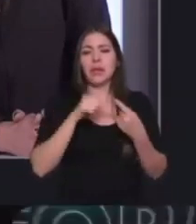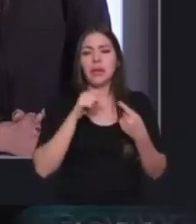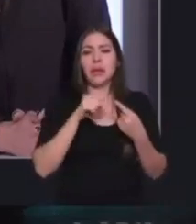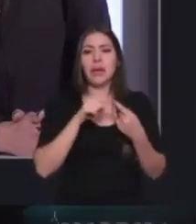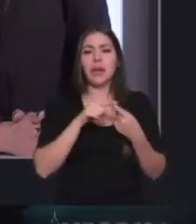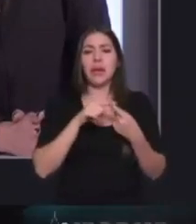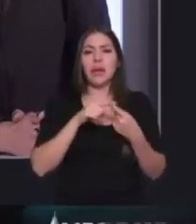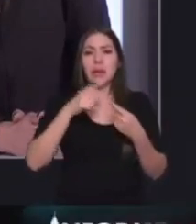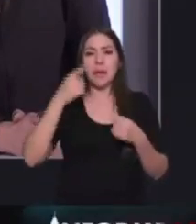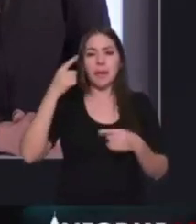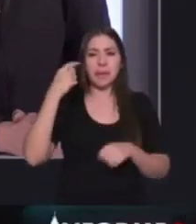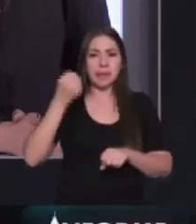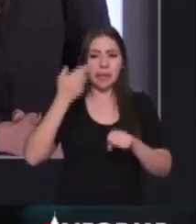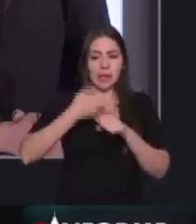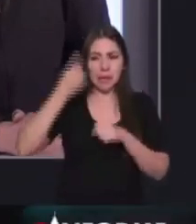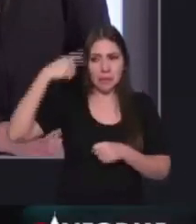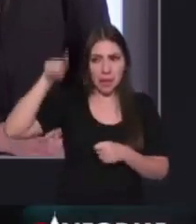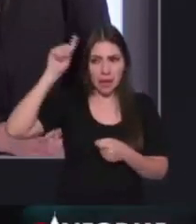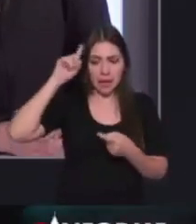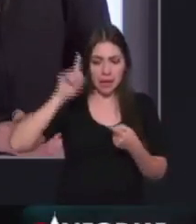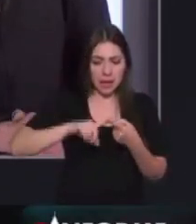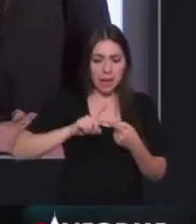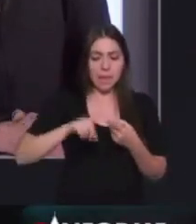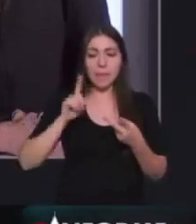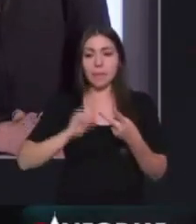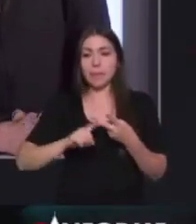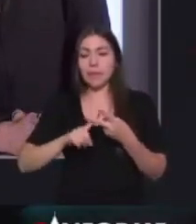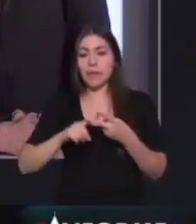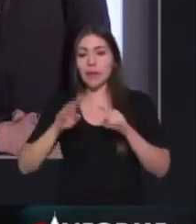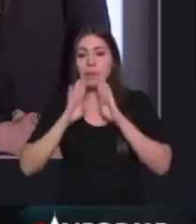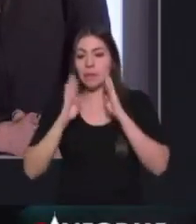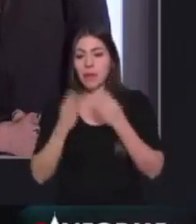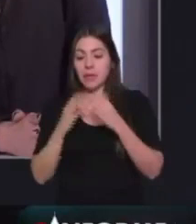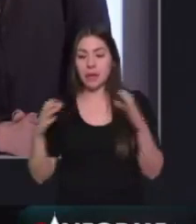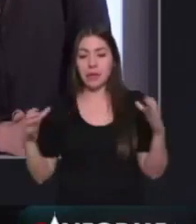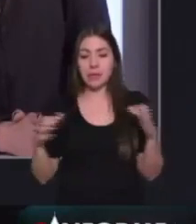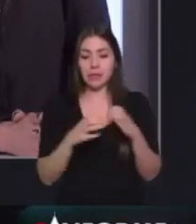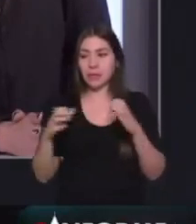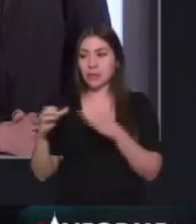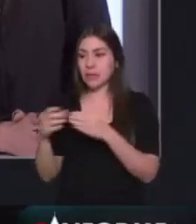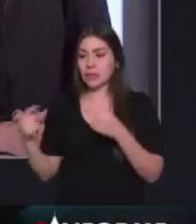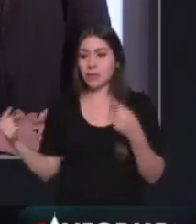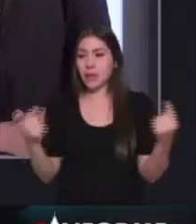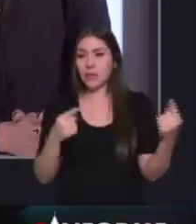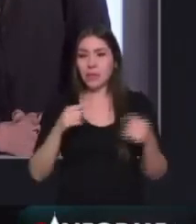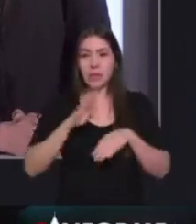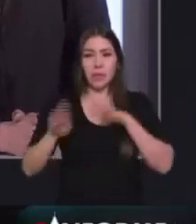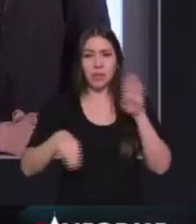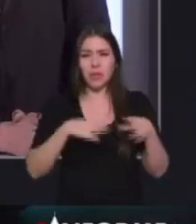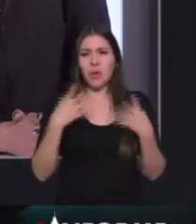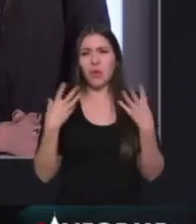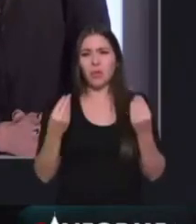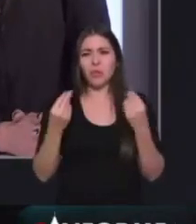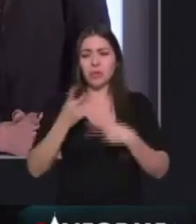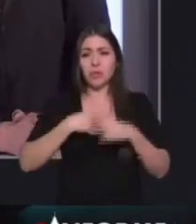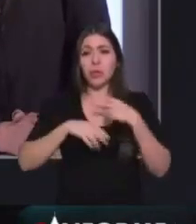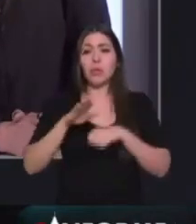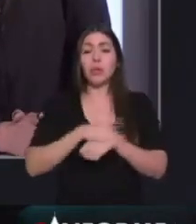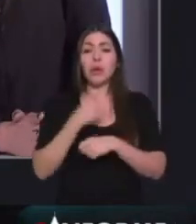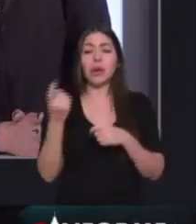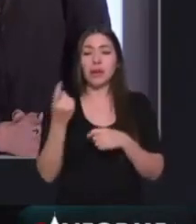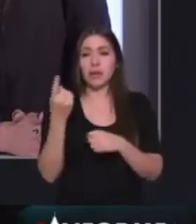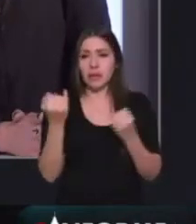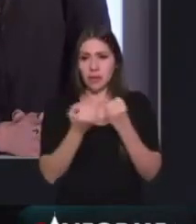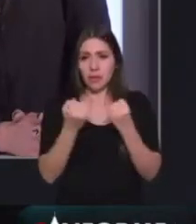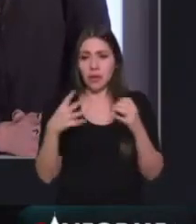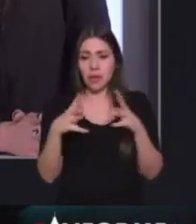y los grupos del crimen organizado dieron como resultado tantas muertes, porque las desapariciones no solamente tienen que ver